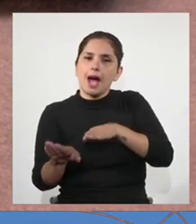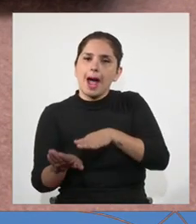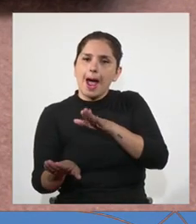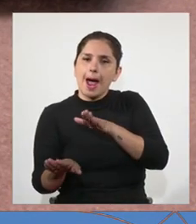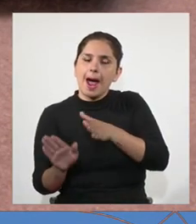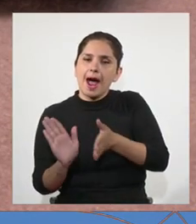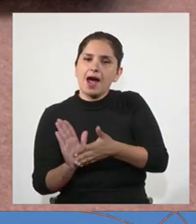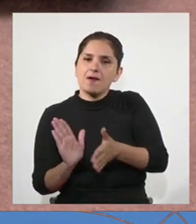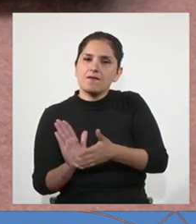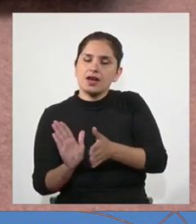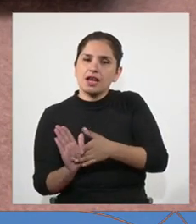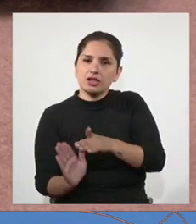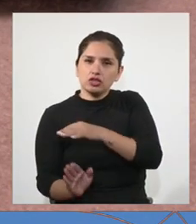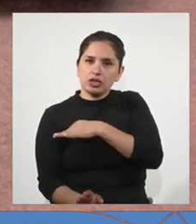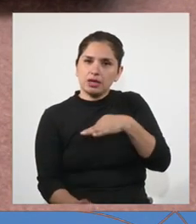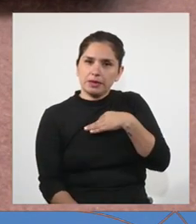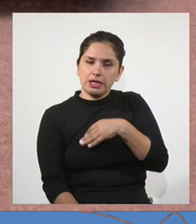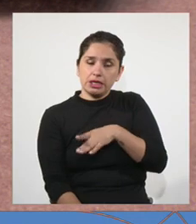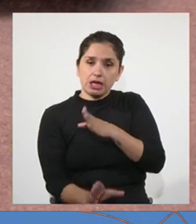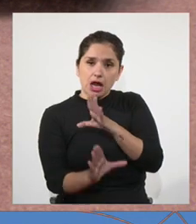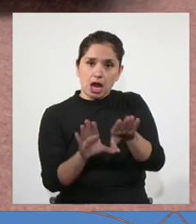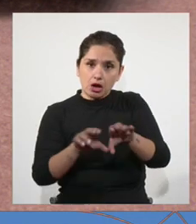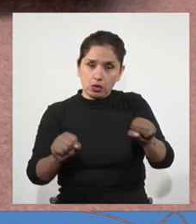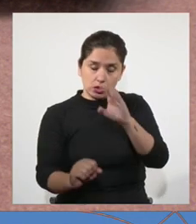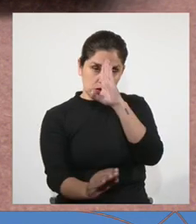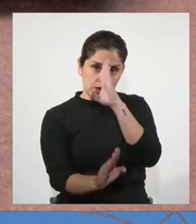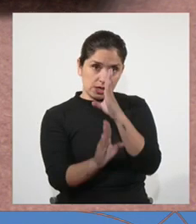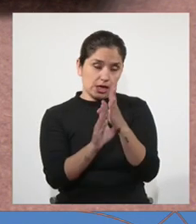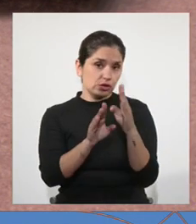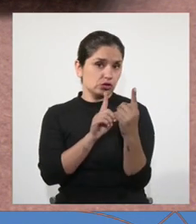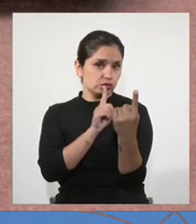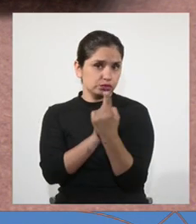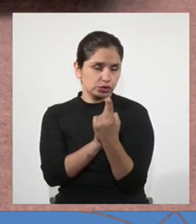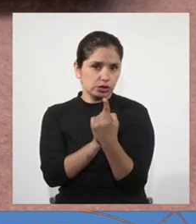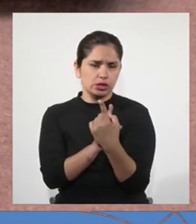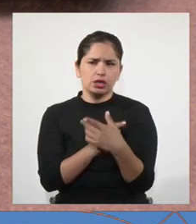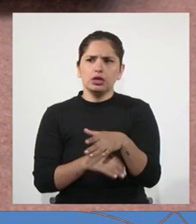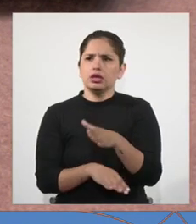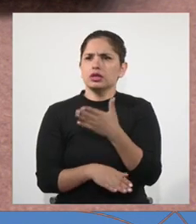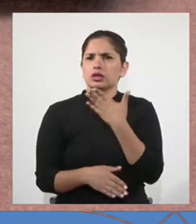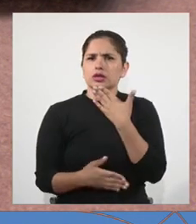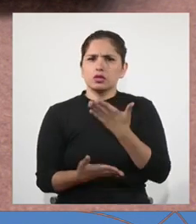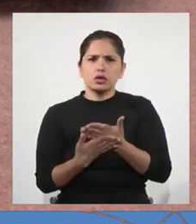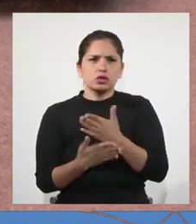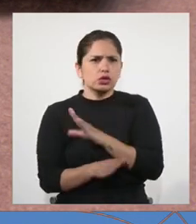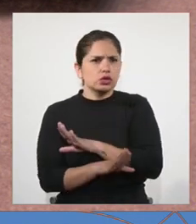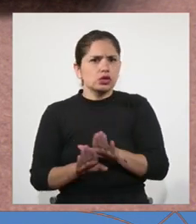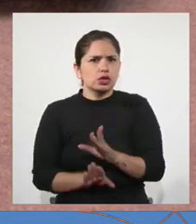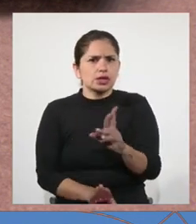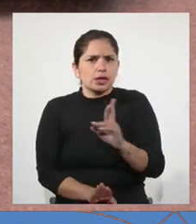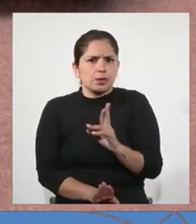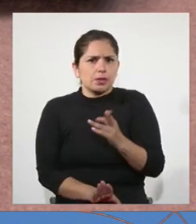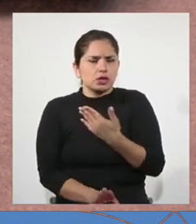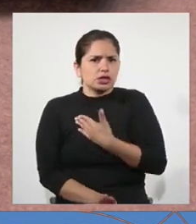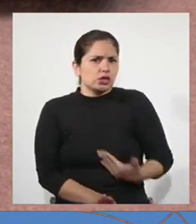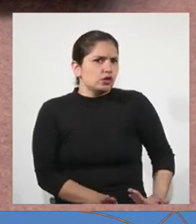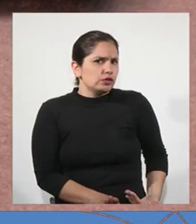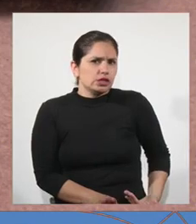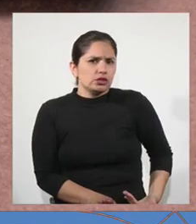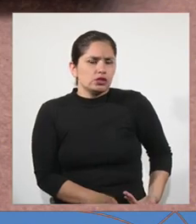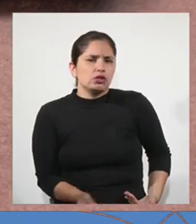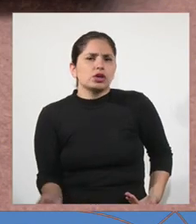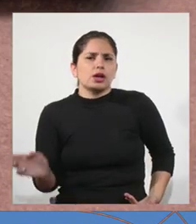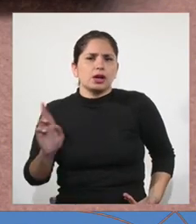ministra haga tratos directos que al final del día, en la información que tenemos, que no responde el Ejecutivo, vuelvo a